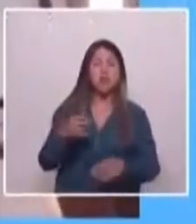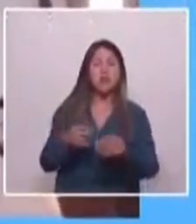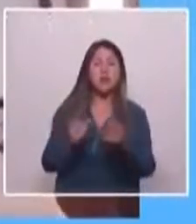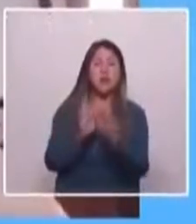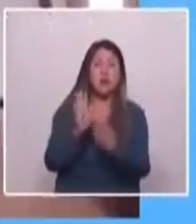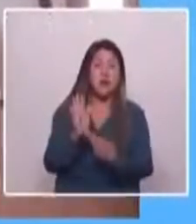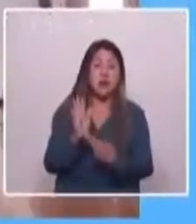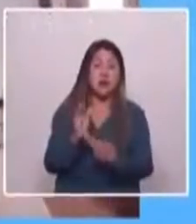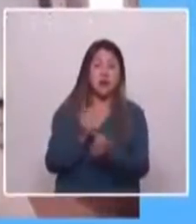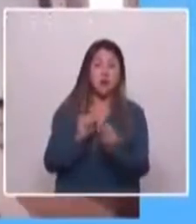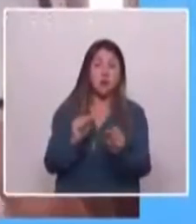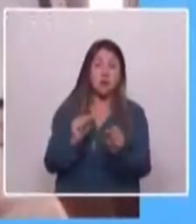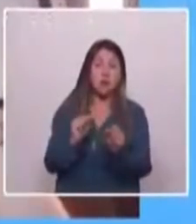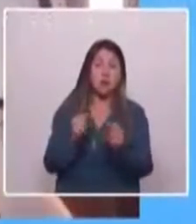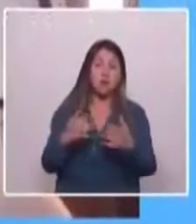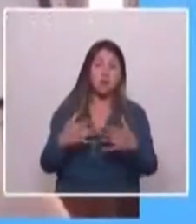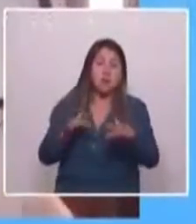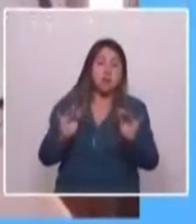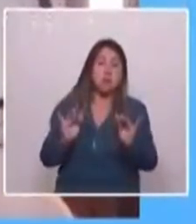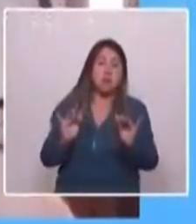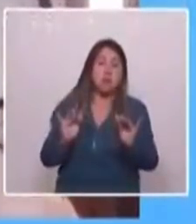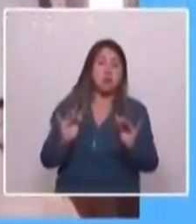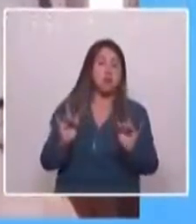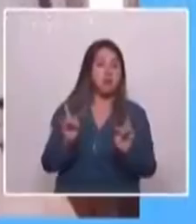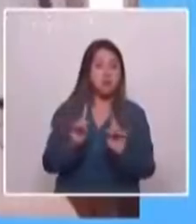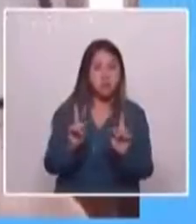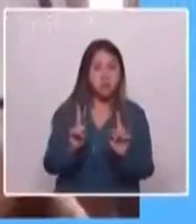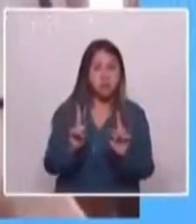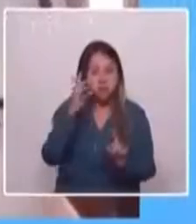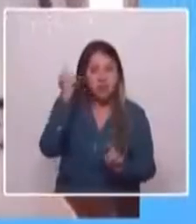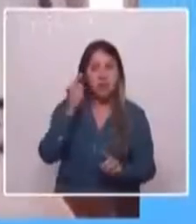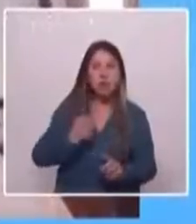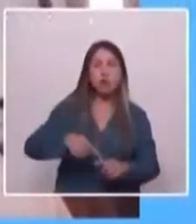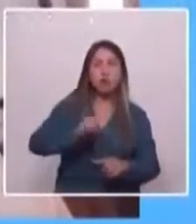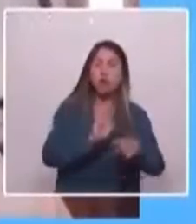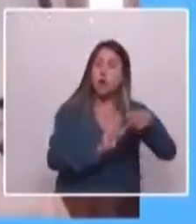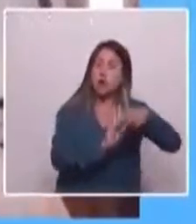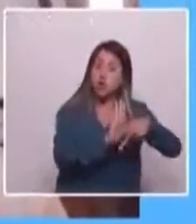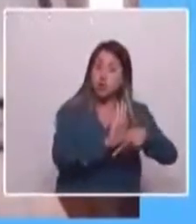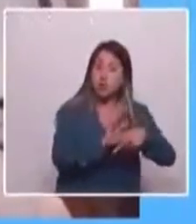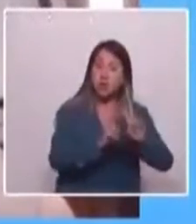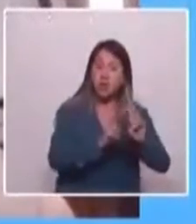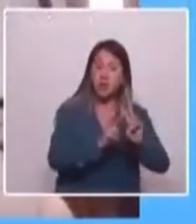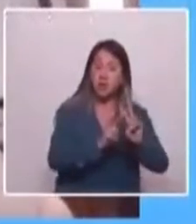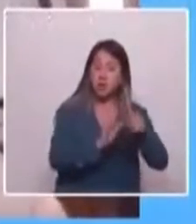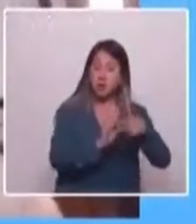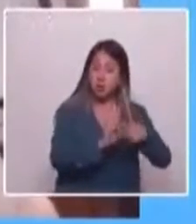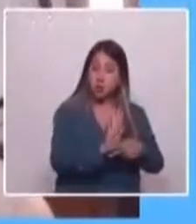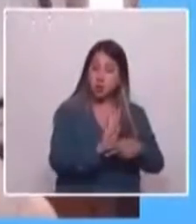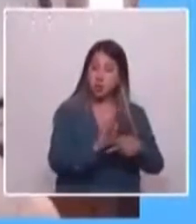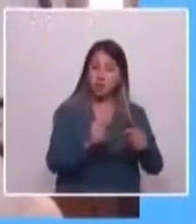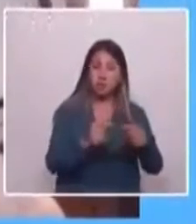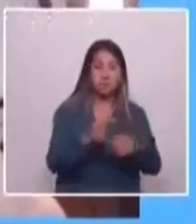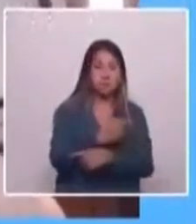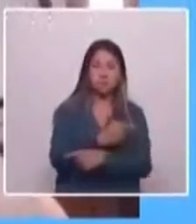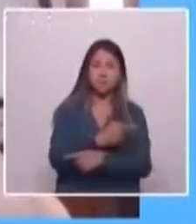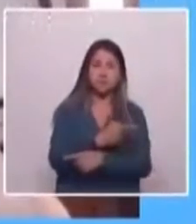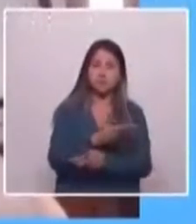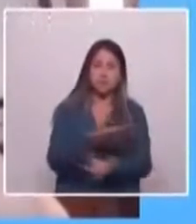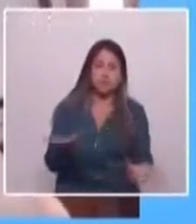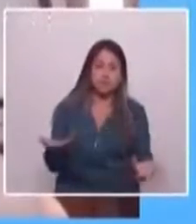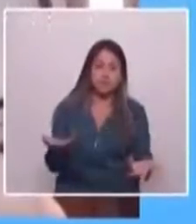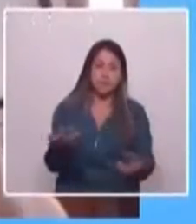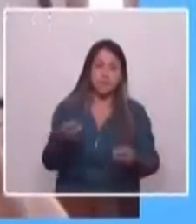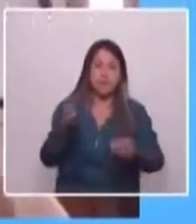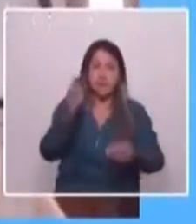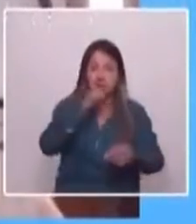algunas normas de participación indígena de 2/3, un alto quórum que ha sido cuestionado acá en la Convención Constitucional y también en el